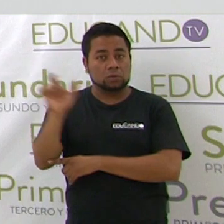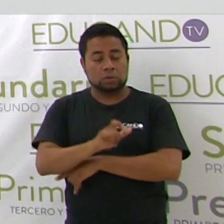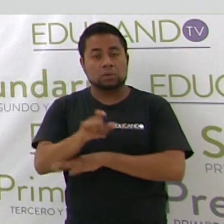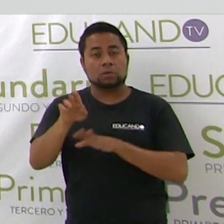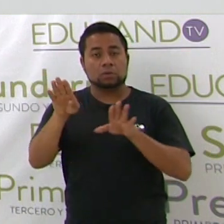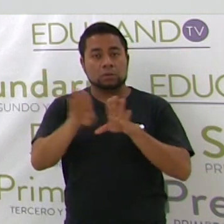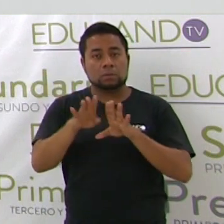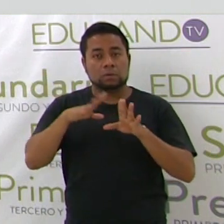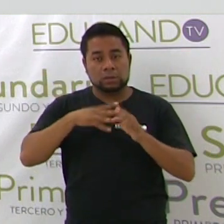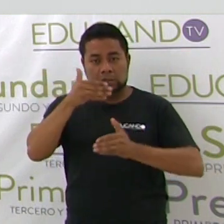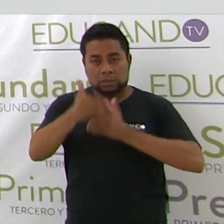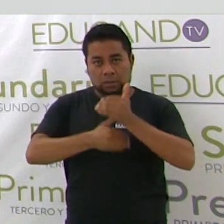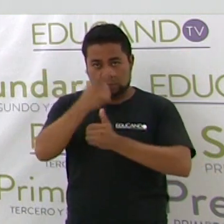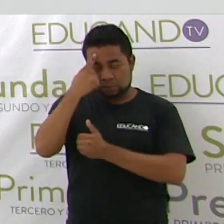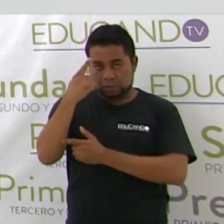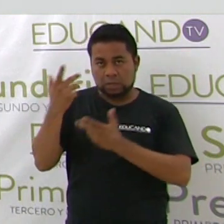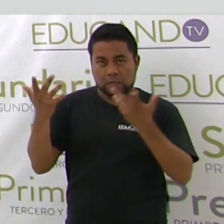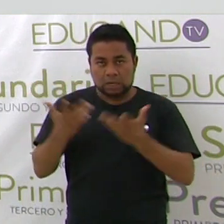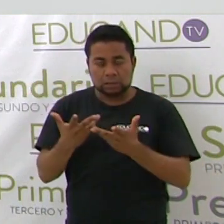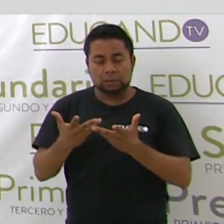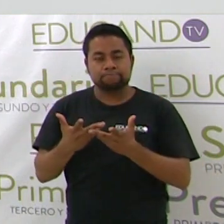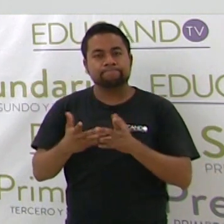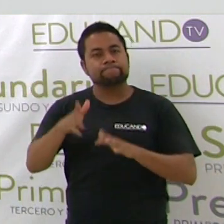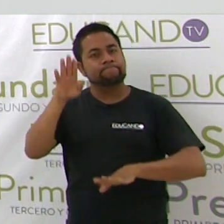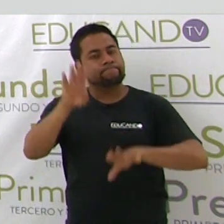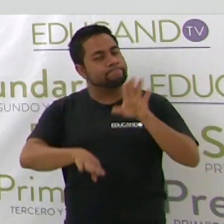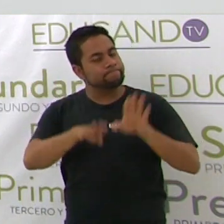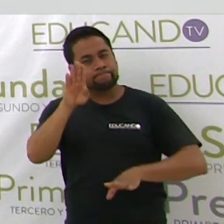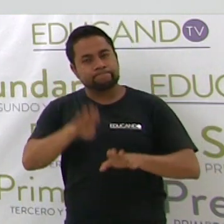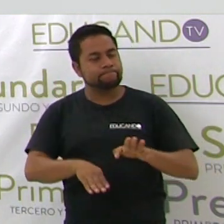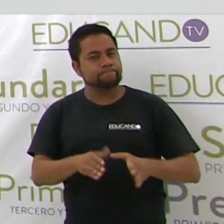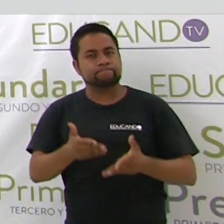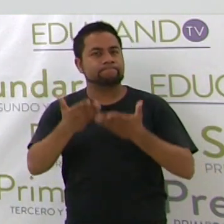al procedimiento de hacerlo, no tenemos